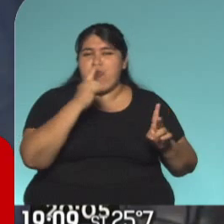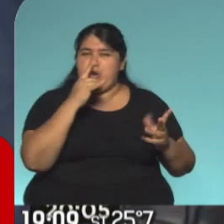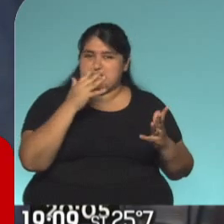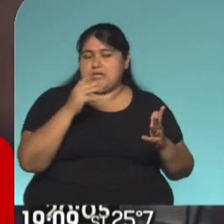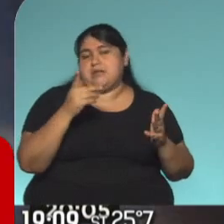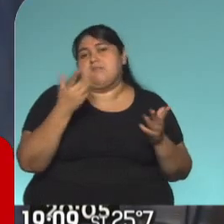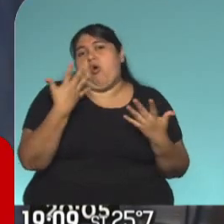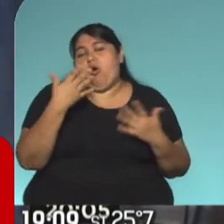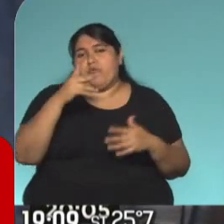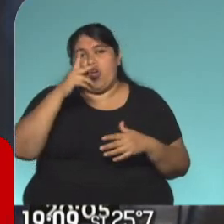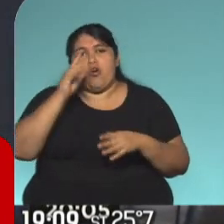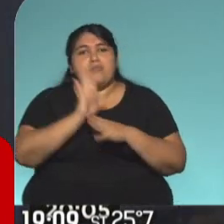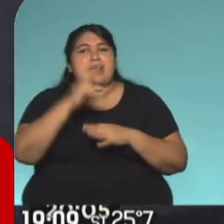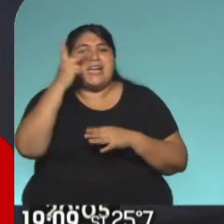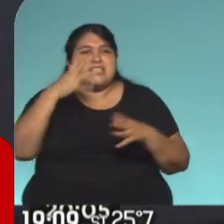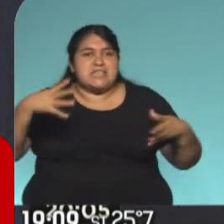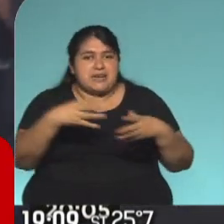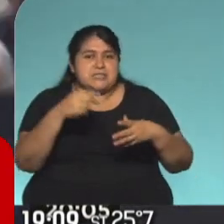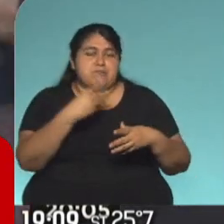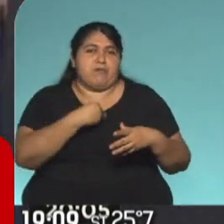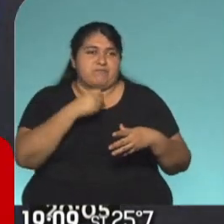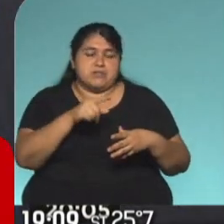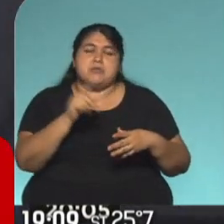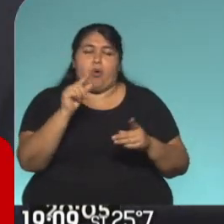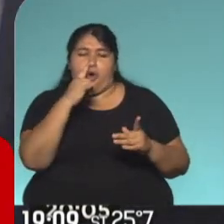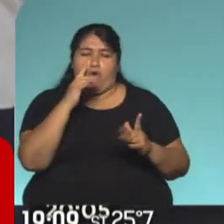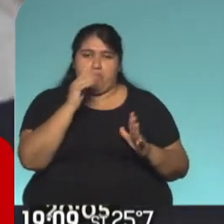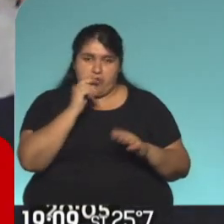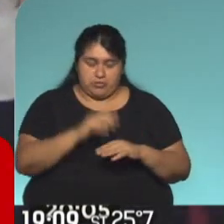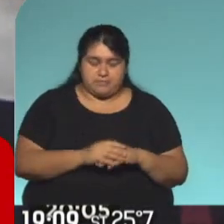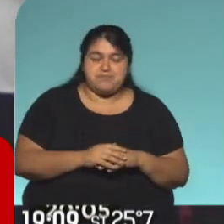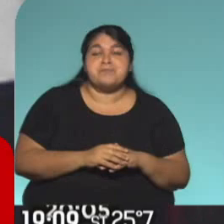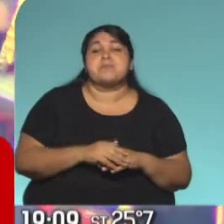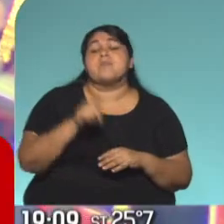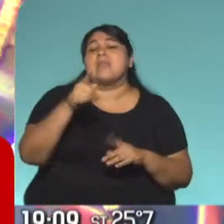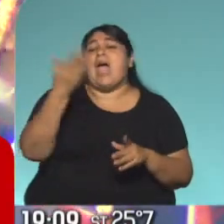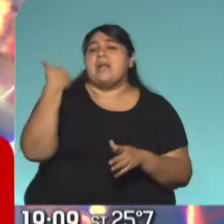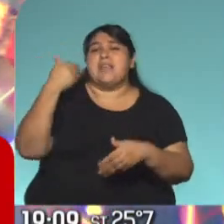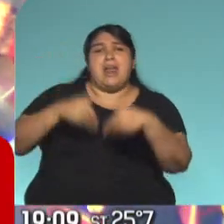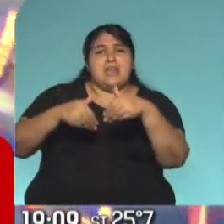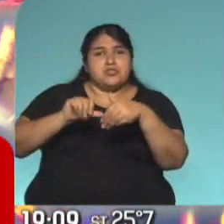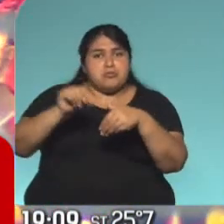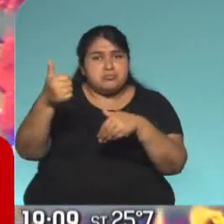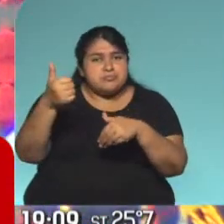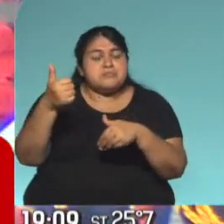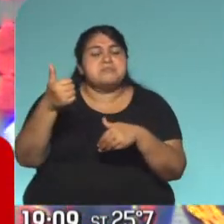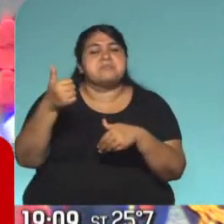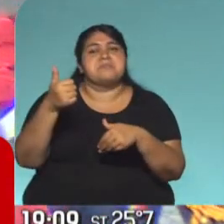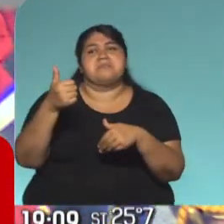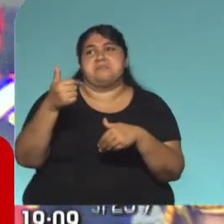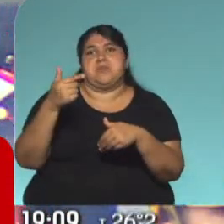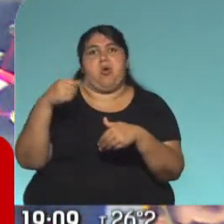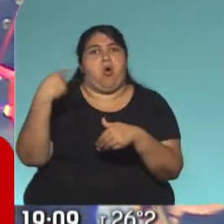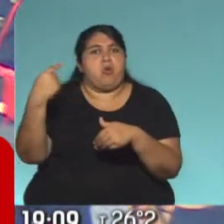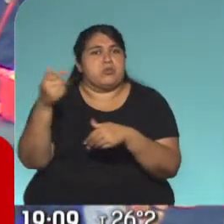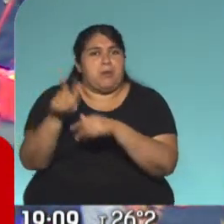Nicolás, que con 10 años en el poder e incluso habiendo ganado esa elección de primera vuelta, luego ningún